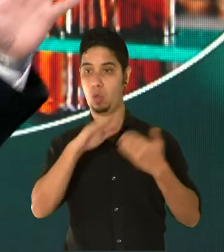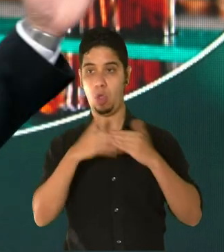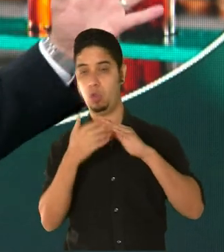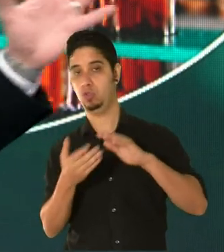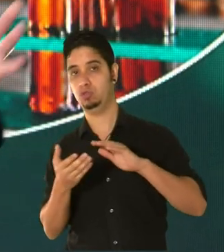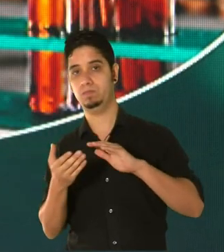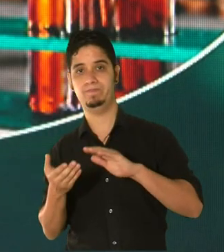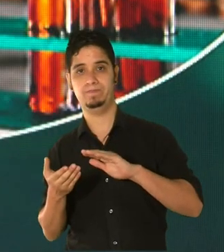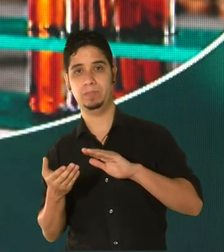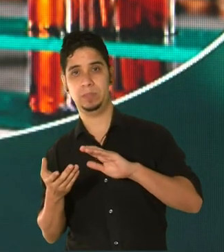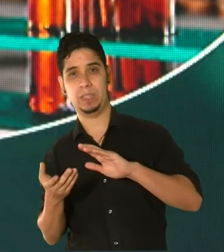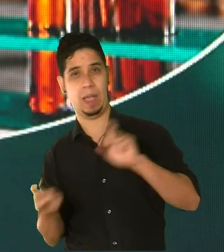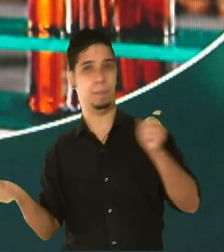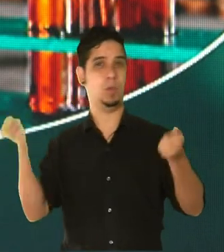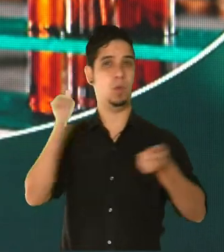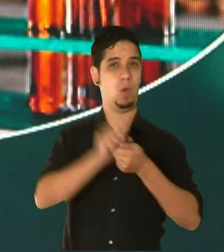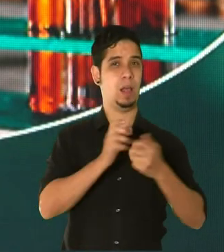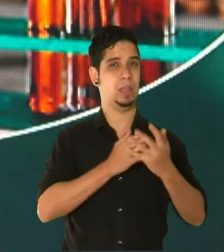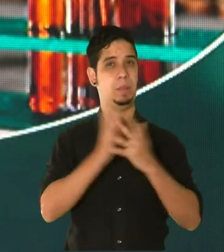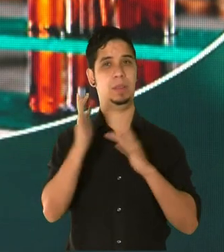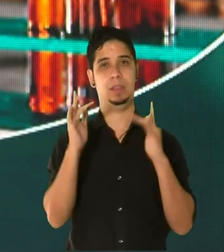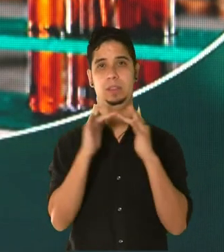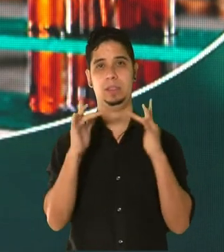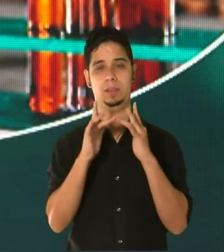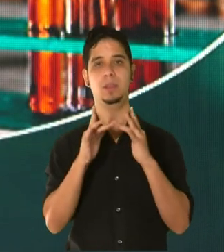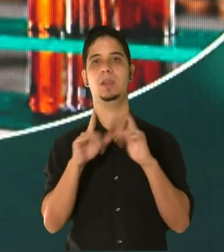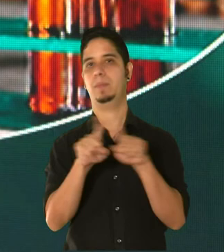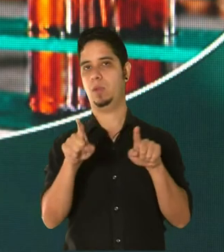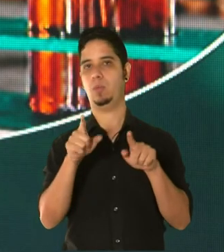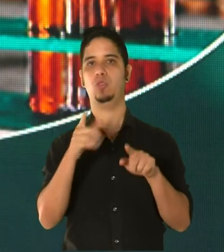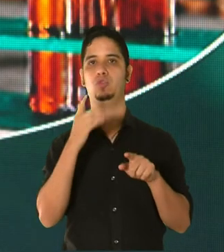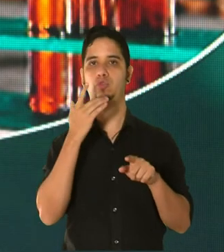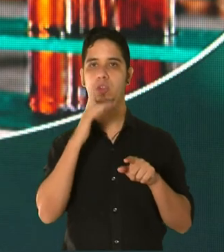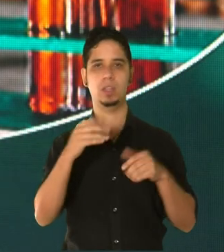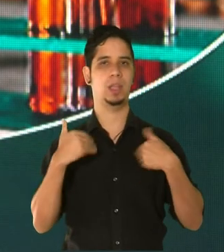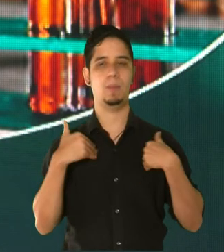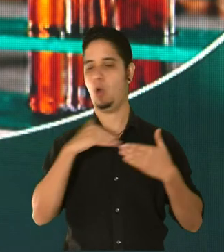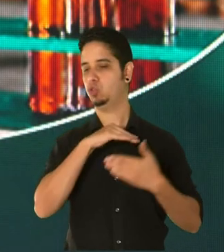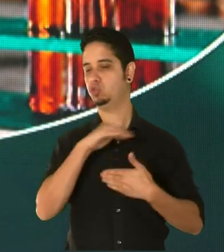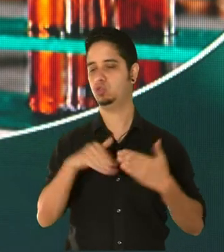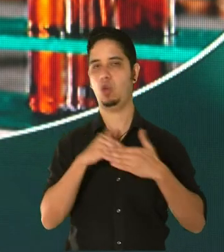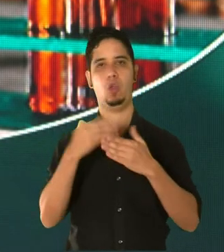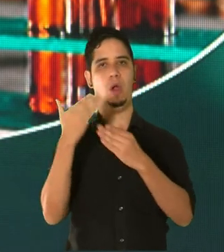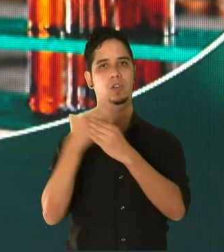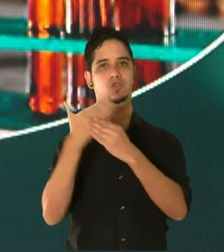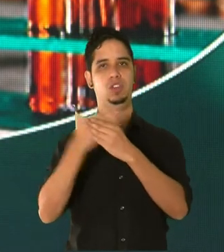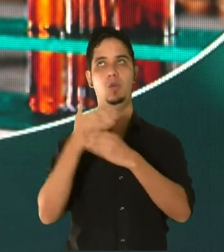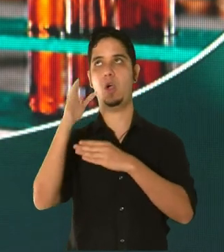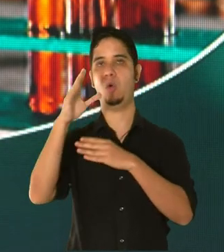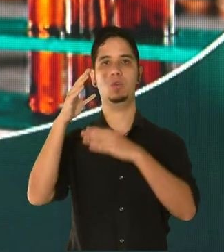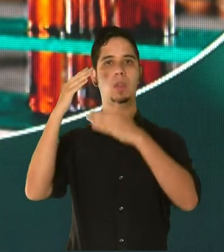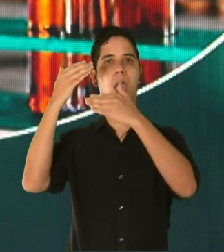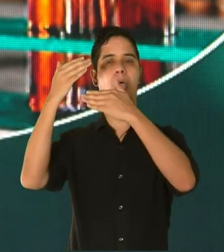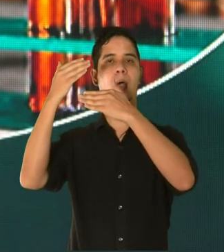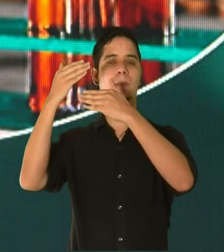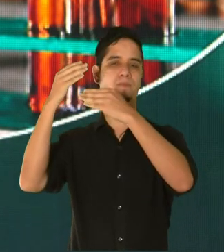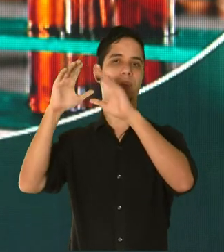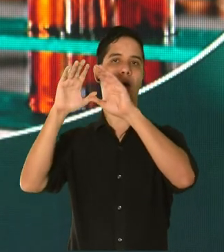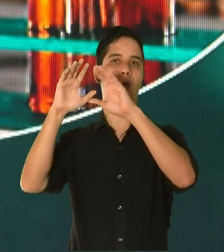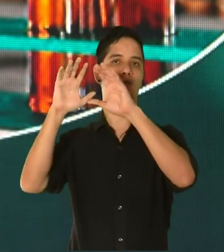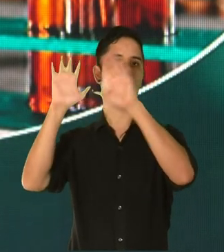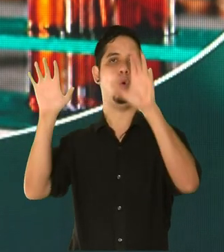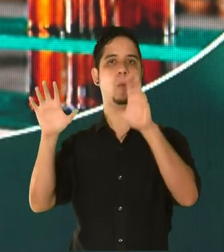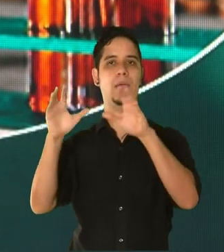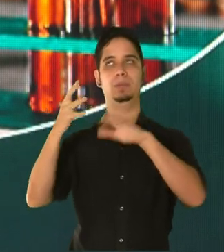tenemos la los todos los archivos expedientes en la nube esa que hace facilita en ese sentido fueron lo mismo no tener la oficina